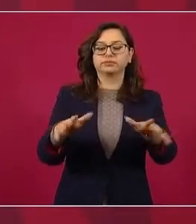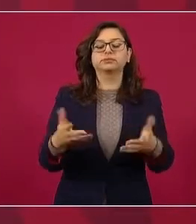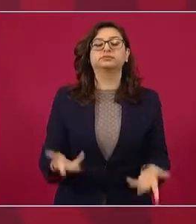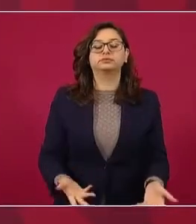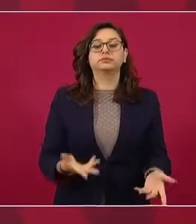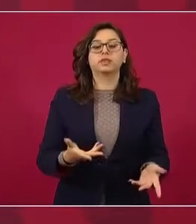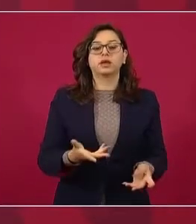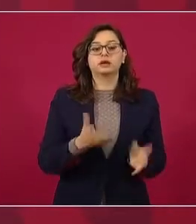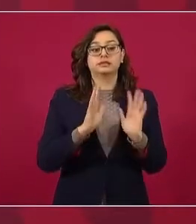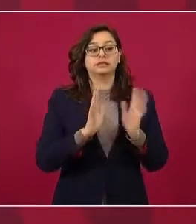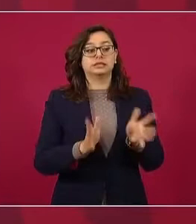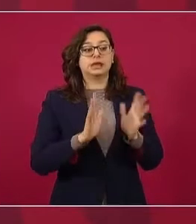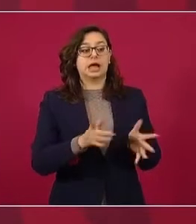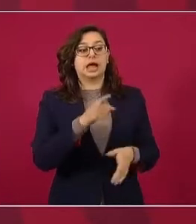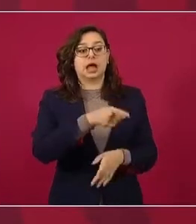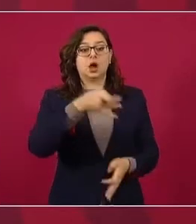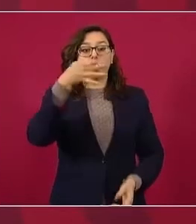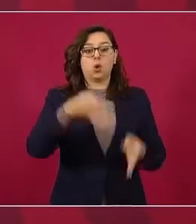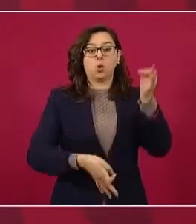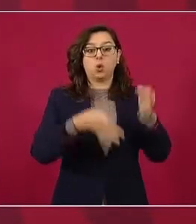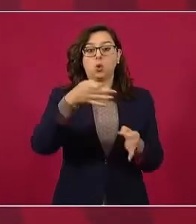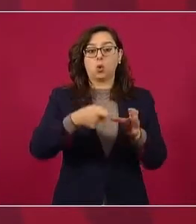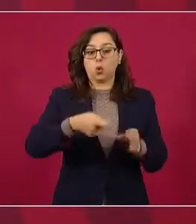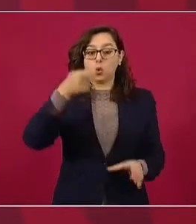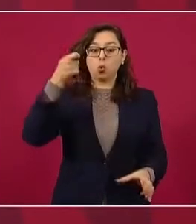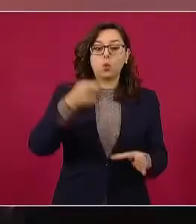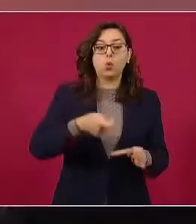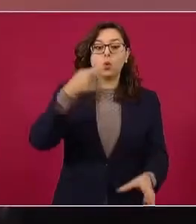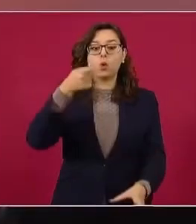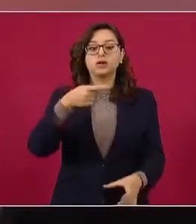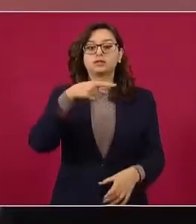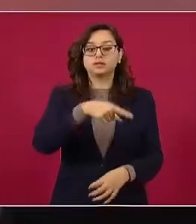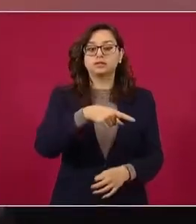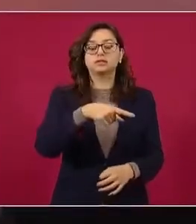el proceso y no queremos distorsiones,